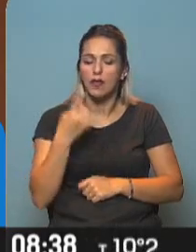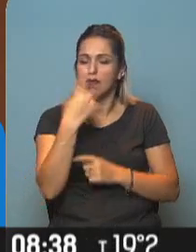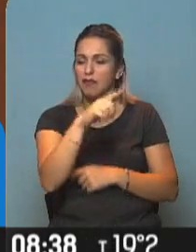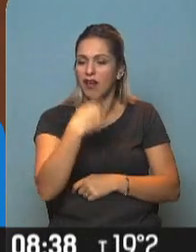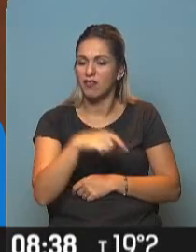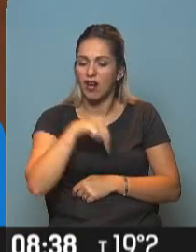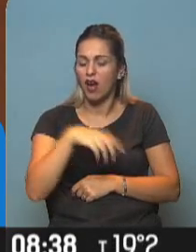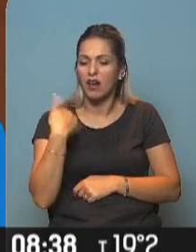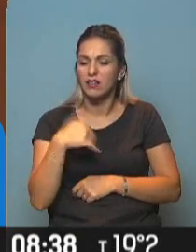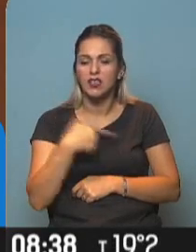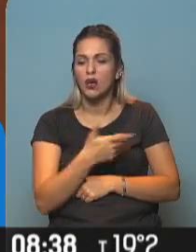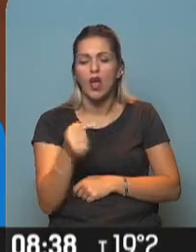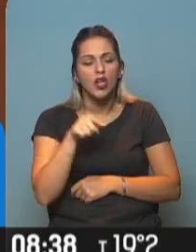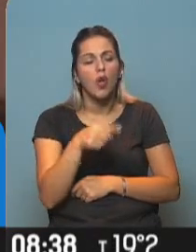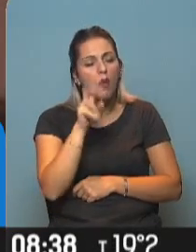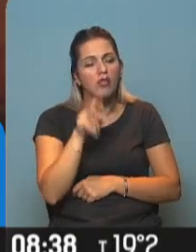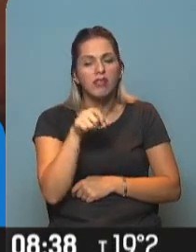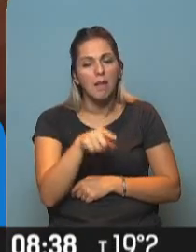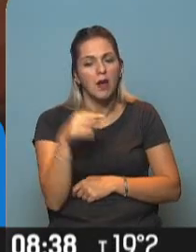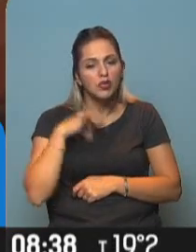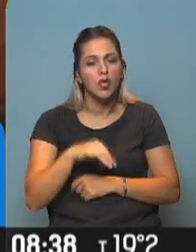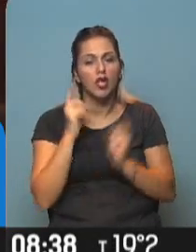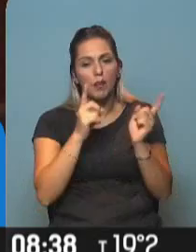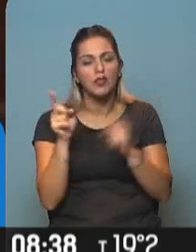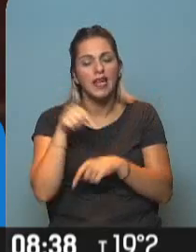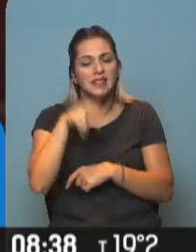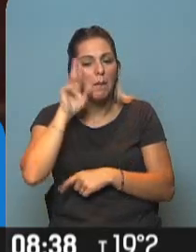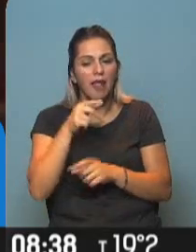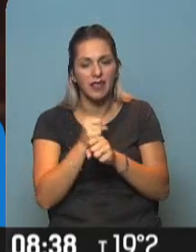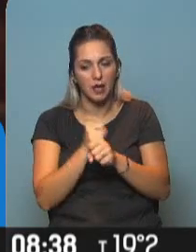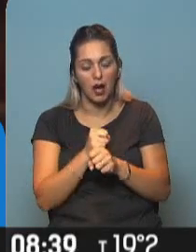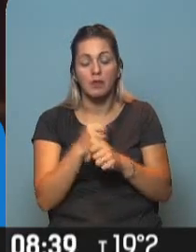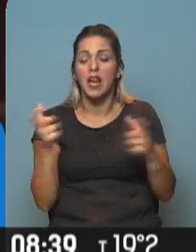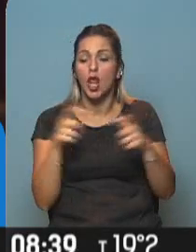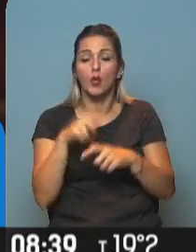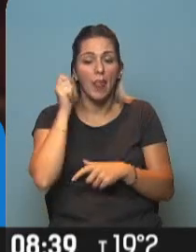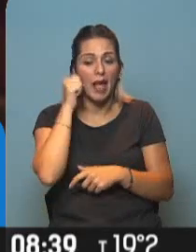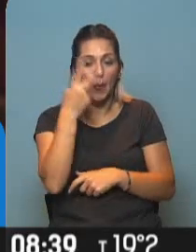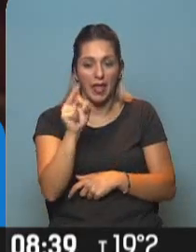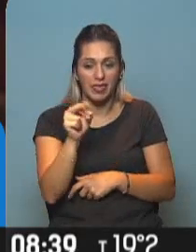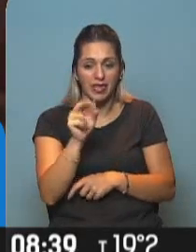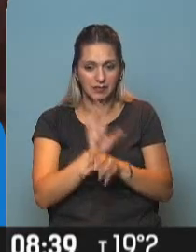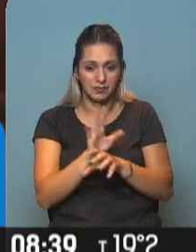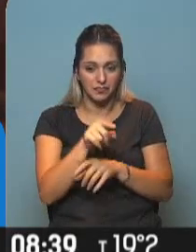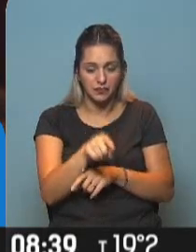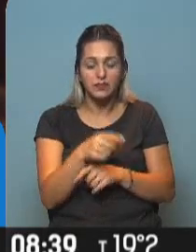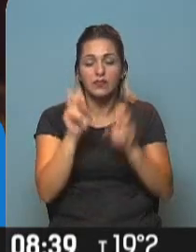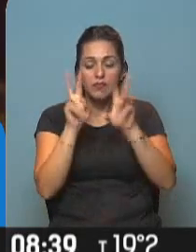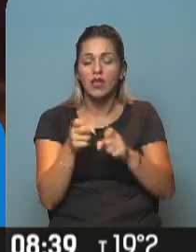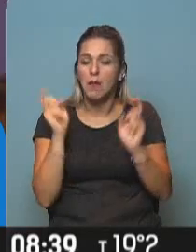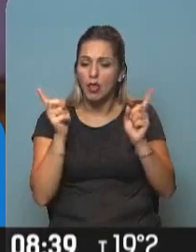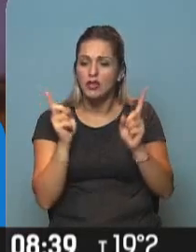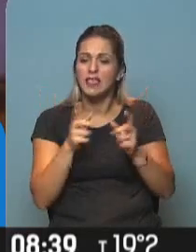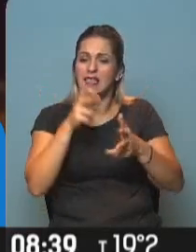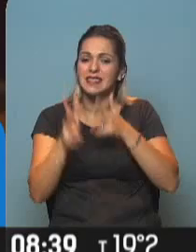conflicto dentro de todo este enorme plan de trabajo la verdad es que en el marco del g20 del tema de los docentes es un tema que lo